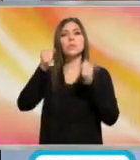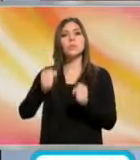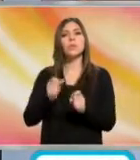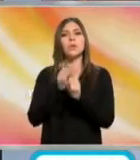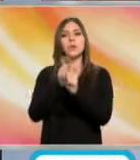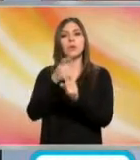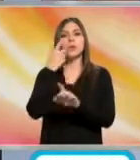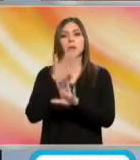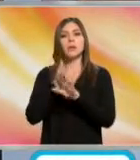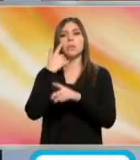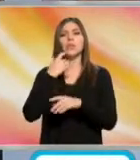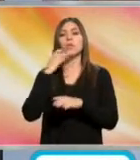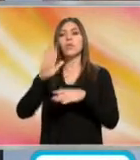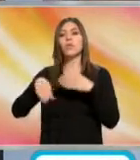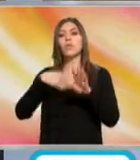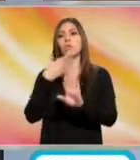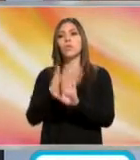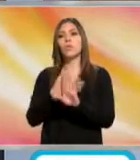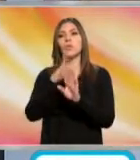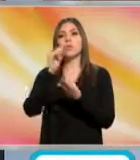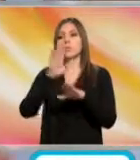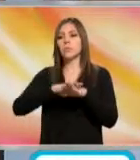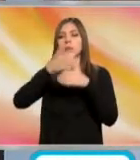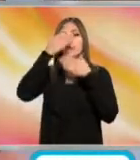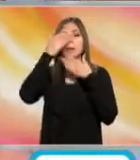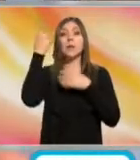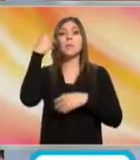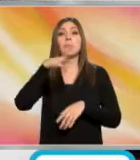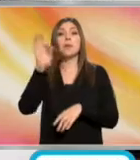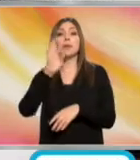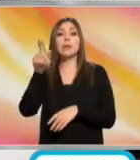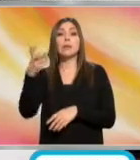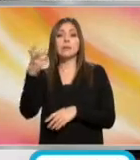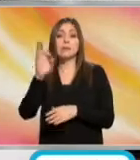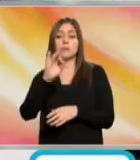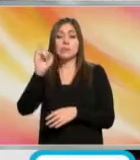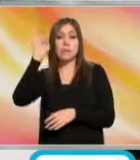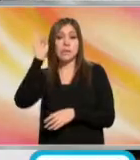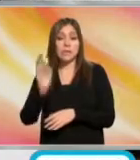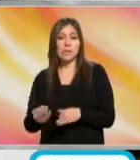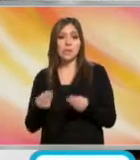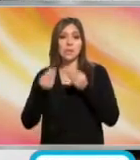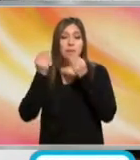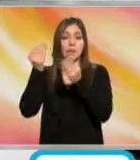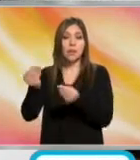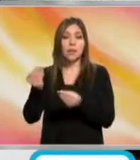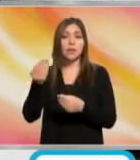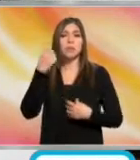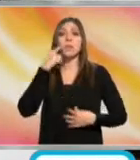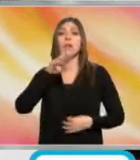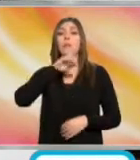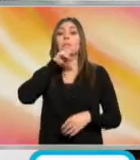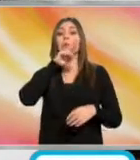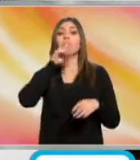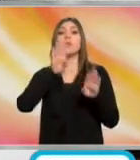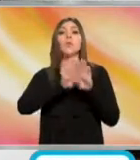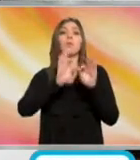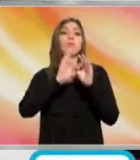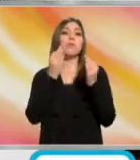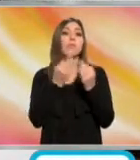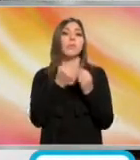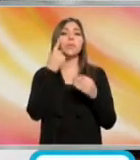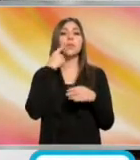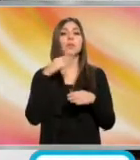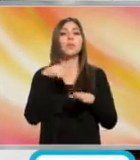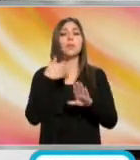en la lucha contra el terrorismo, pero en la práctica y en la realidad de lo que presenta esta orden ejecutiva no mejora la situación o la